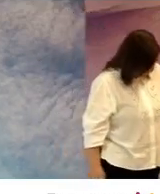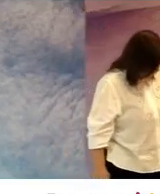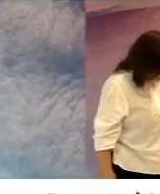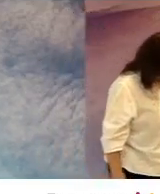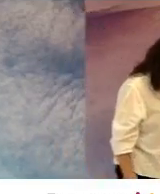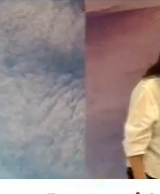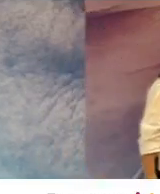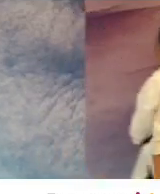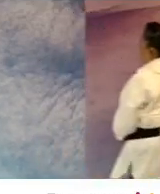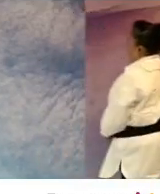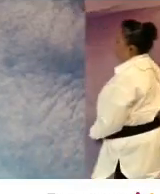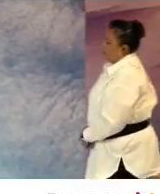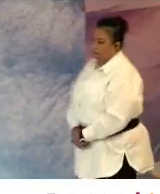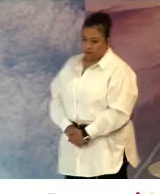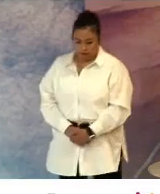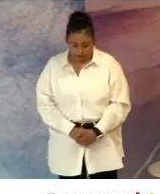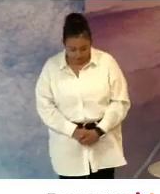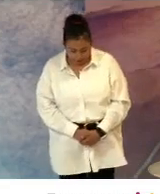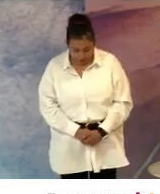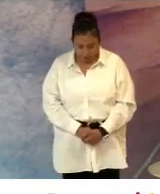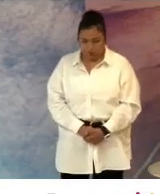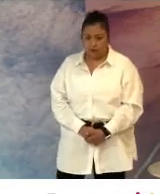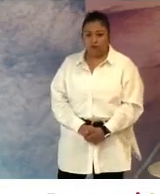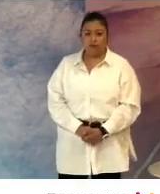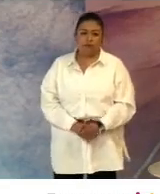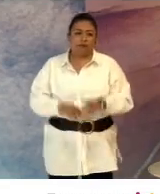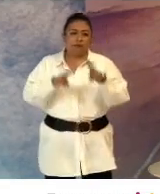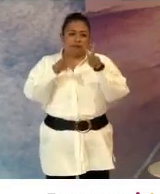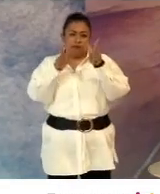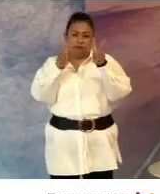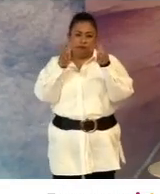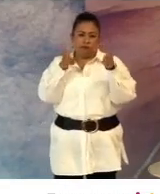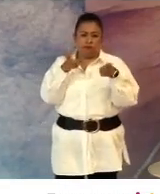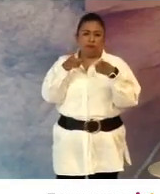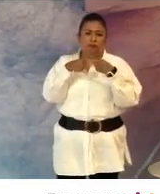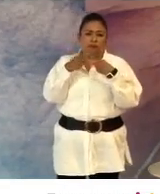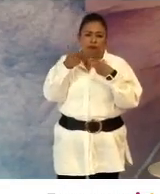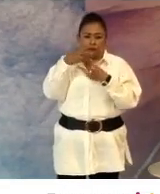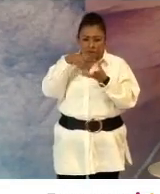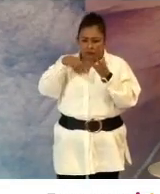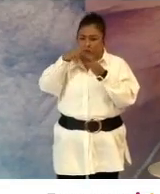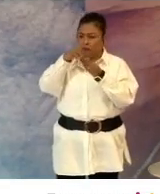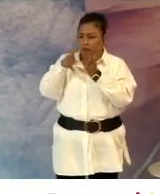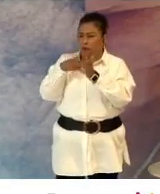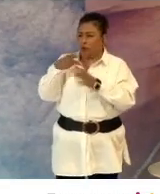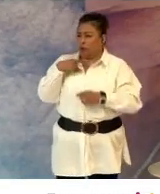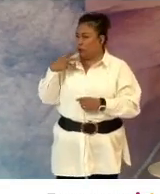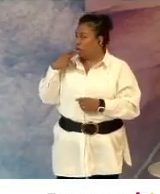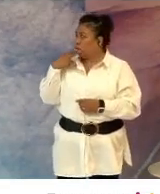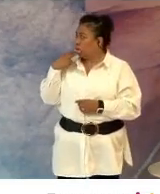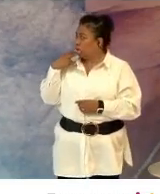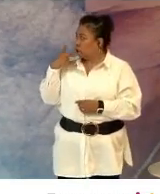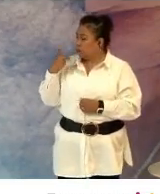finanzas, las finanzas extractivas, la regeneración,